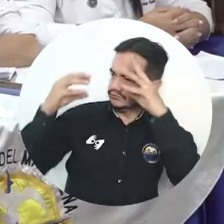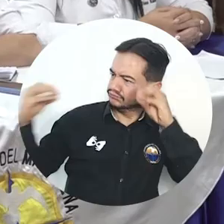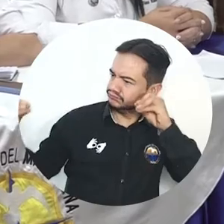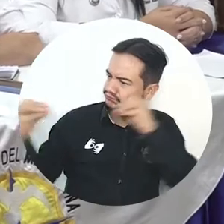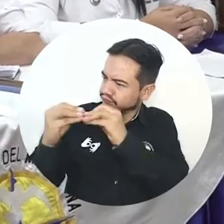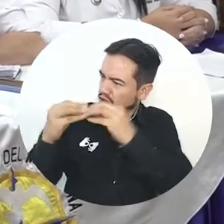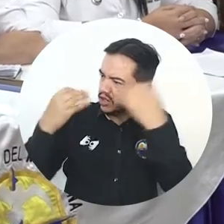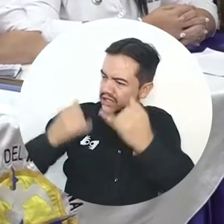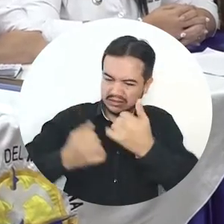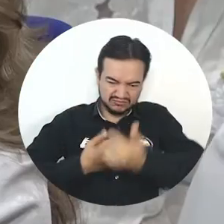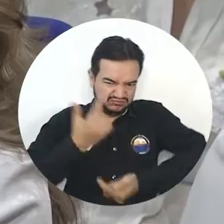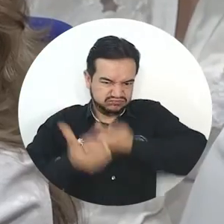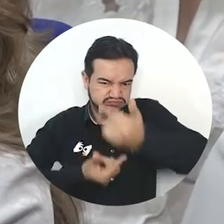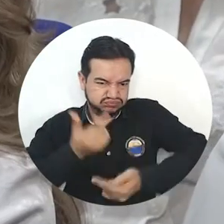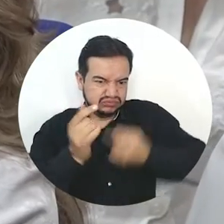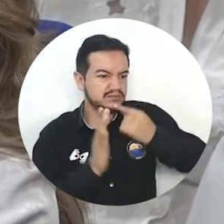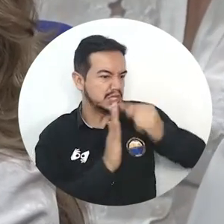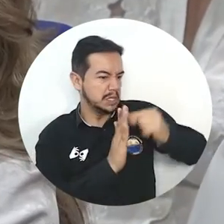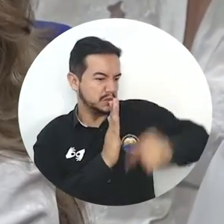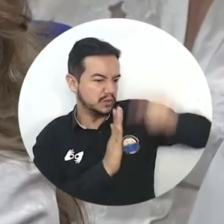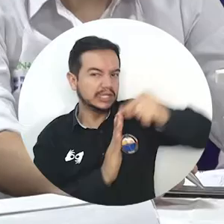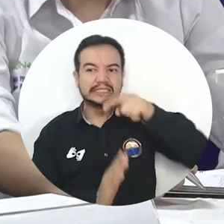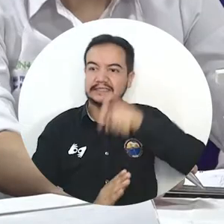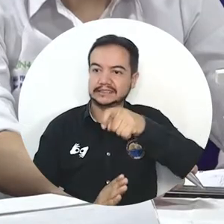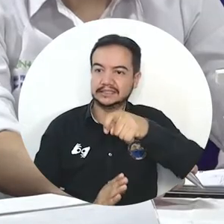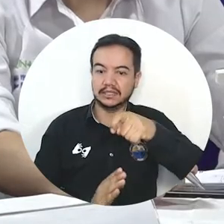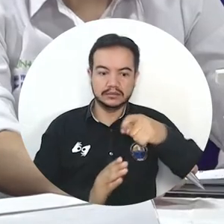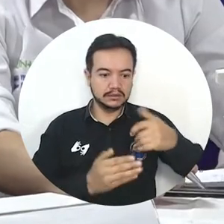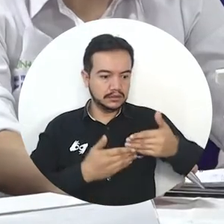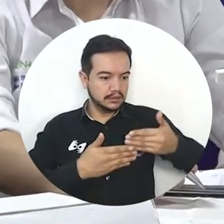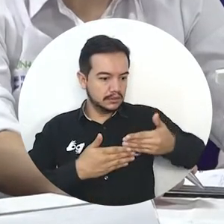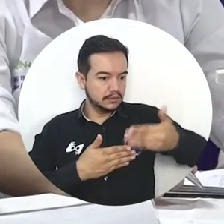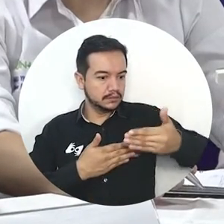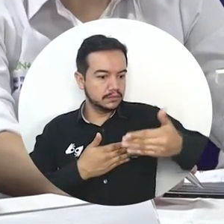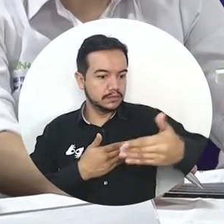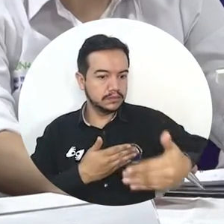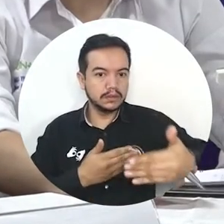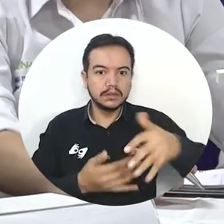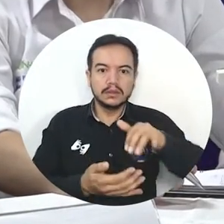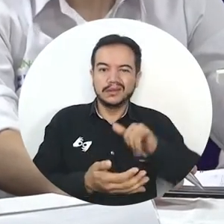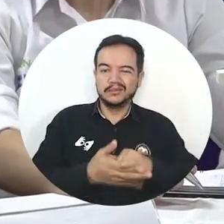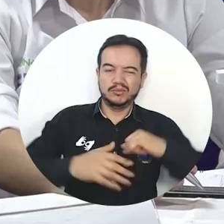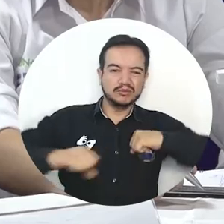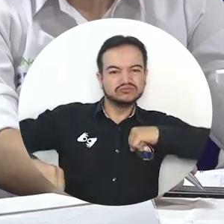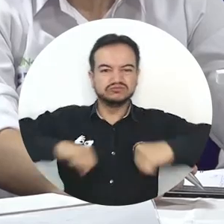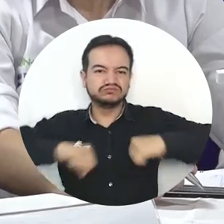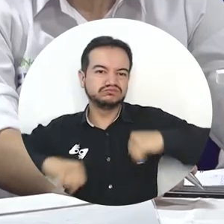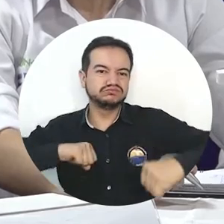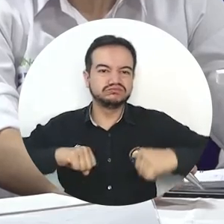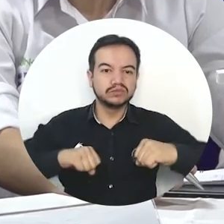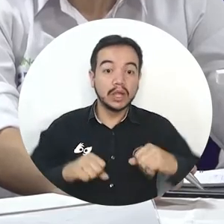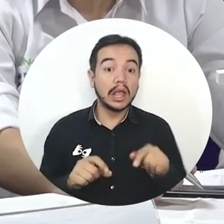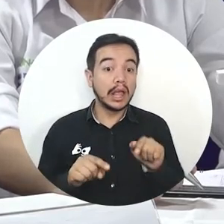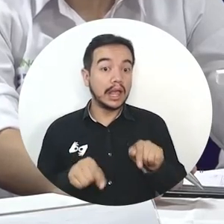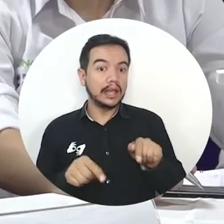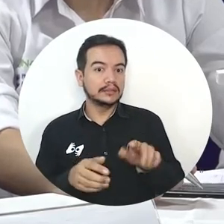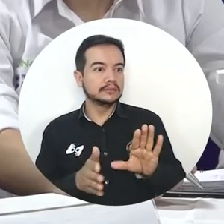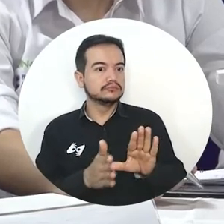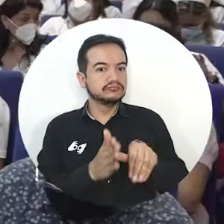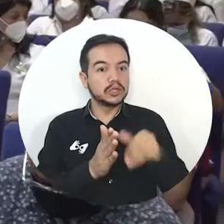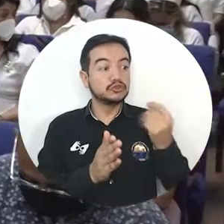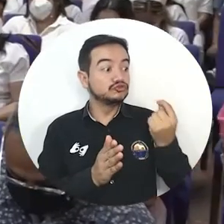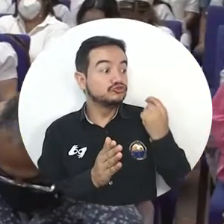con el equipo de enfermería de que esta vez sí lo íbamos a lograr. Y hicimos un esfuerzo, un trabajo conjunto muy significativo en el marco de una